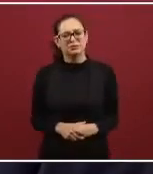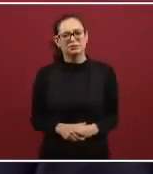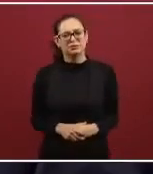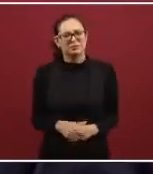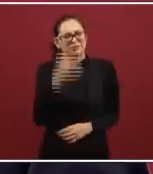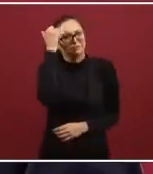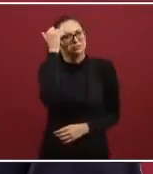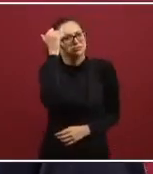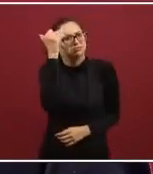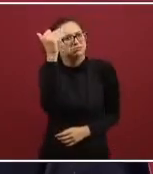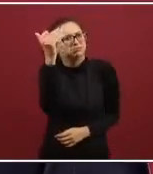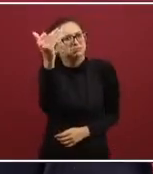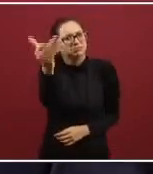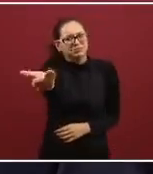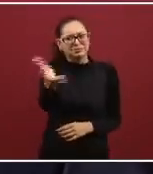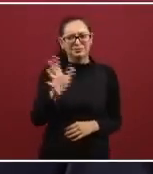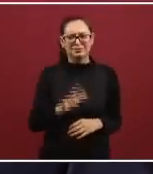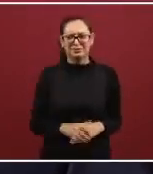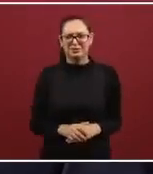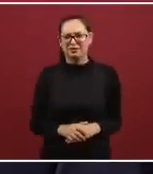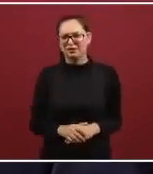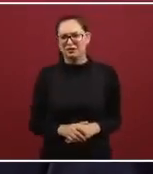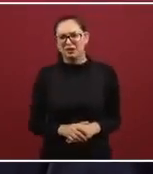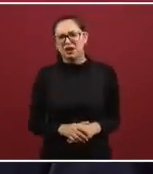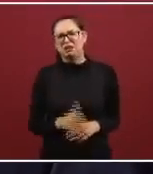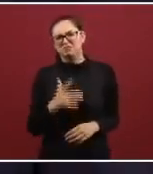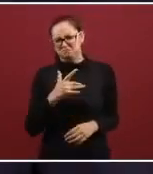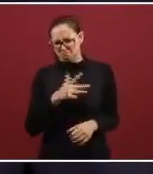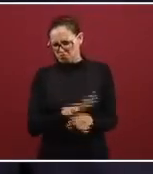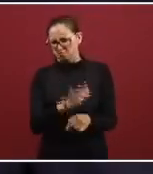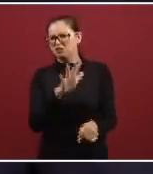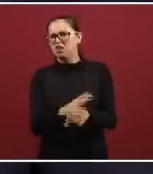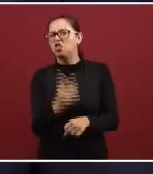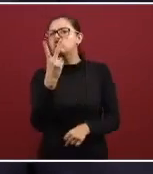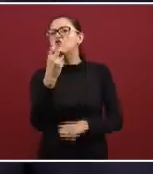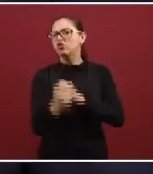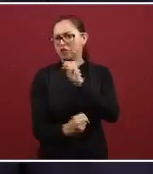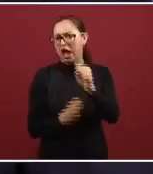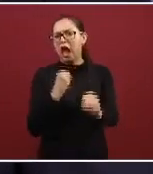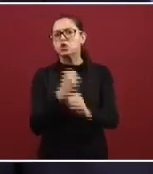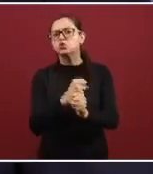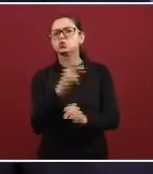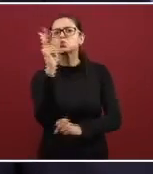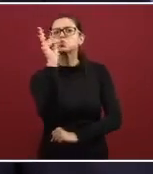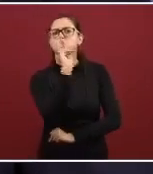tanto tiempo, que no en 2 años es suficiente para saber